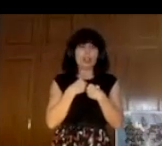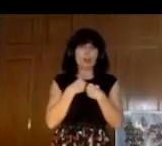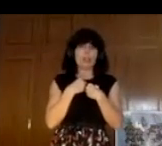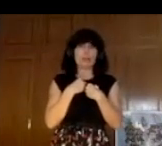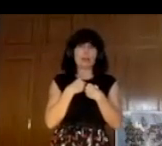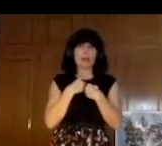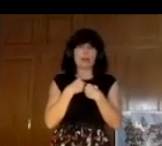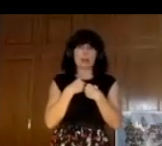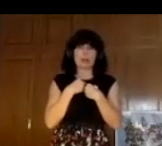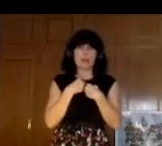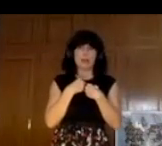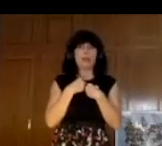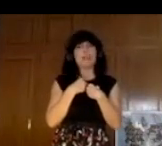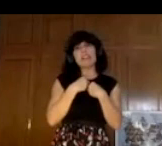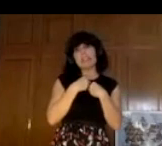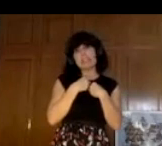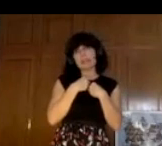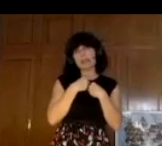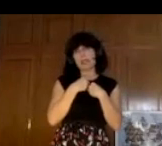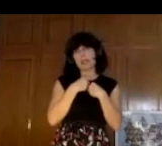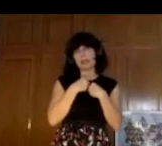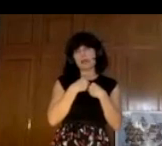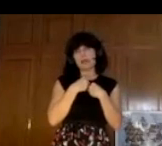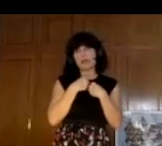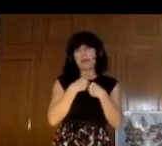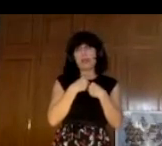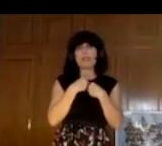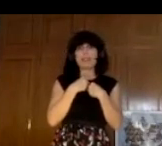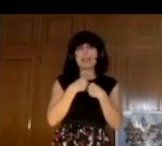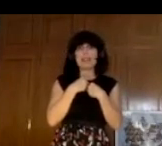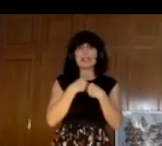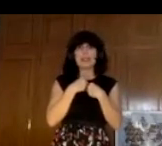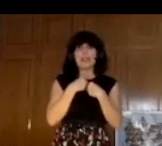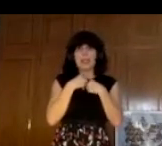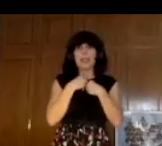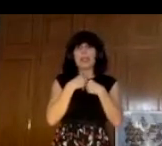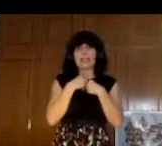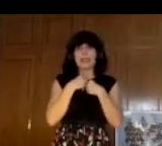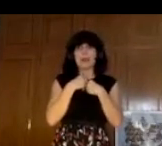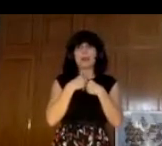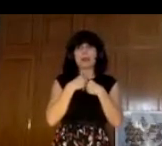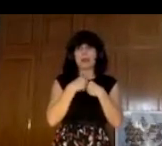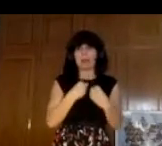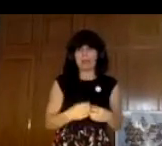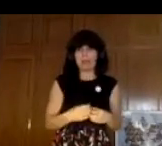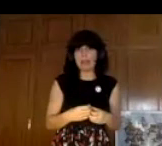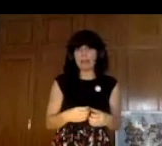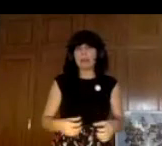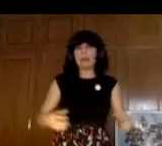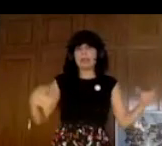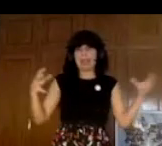los argumentos que voy a utilizar. No hace falta tener razón en todo. Lo que hace falta es que exista un marco de